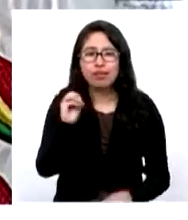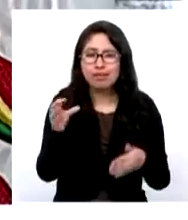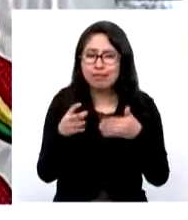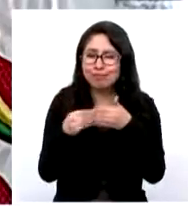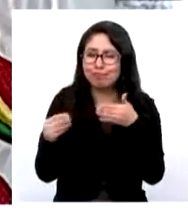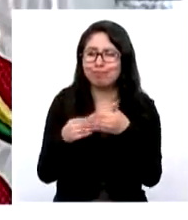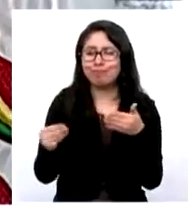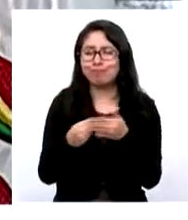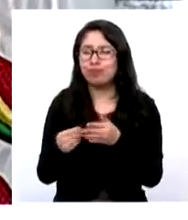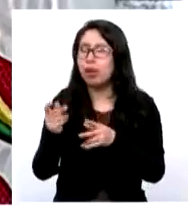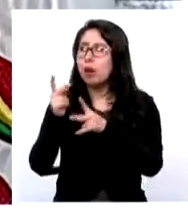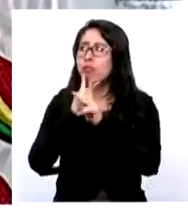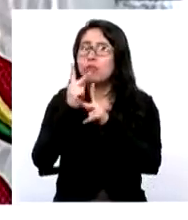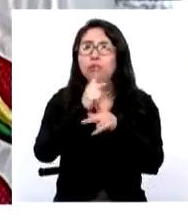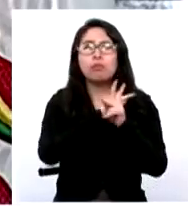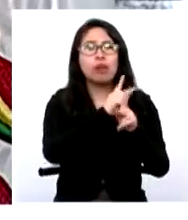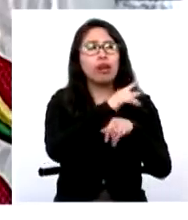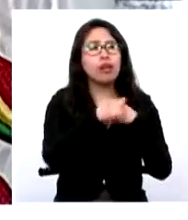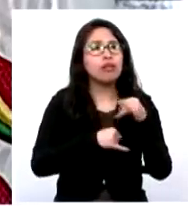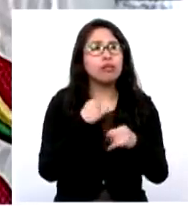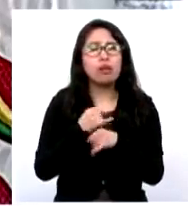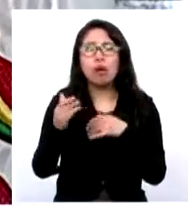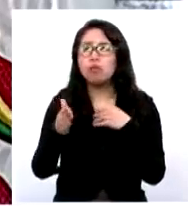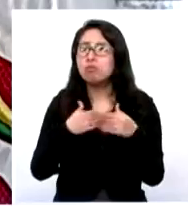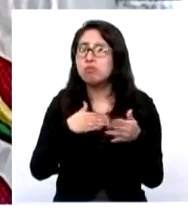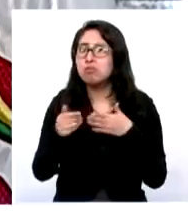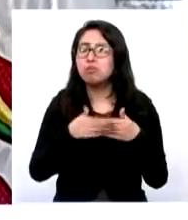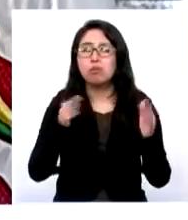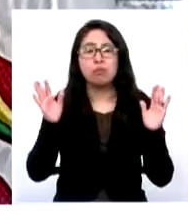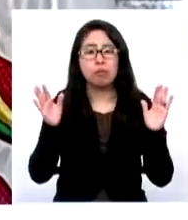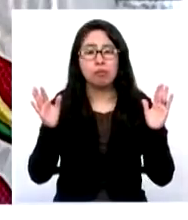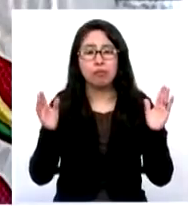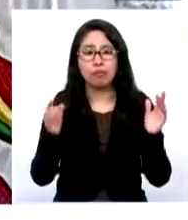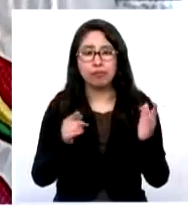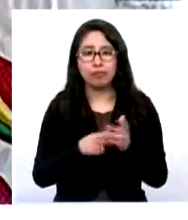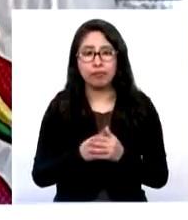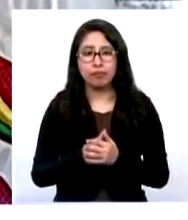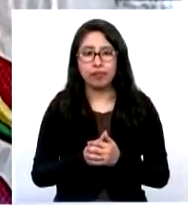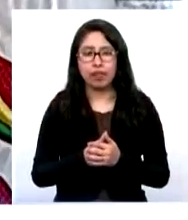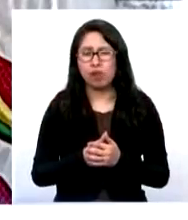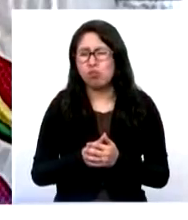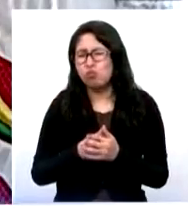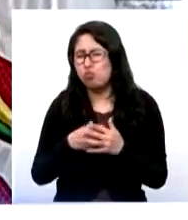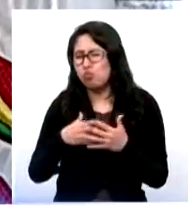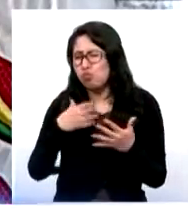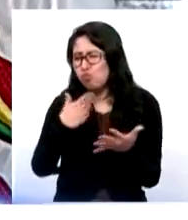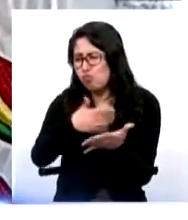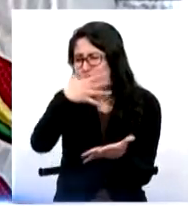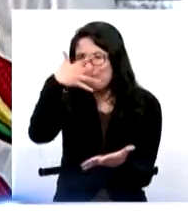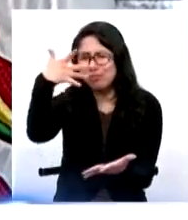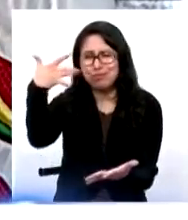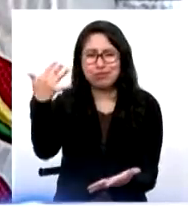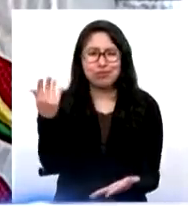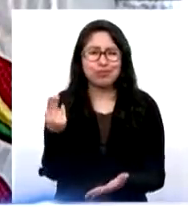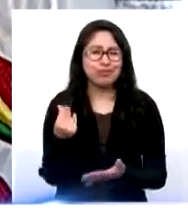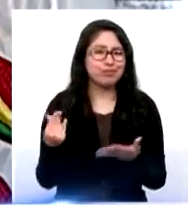se prestaban dinero de organismos internacionales, había cantidad de dinero en nuestro país,